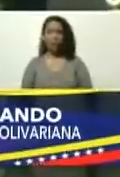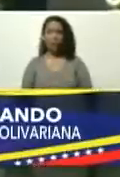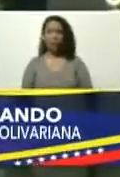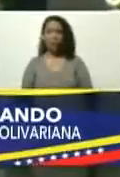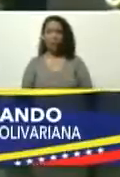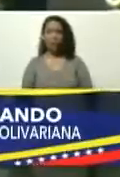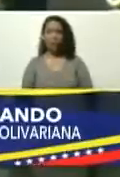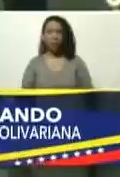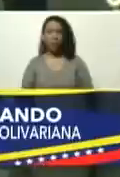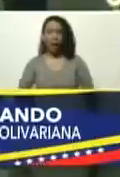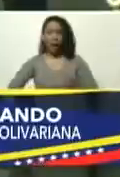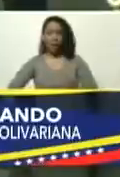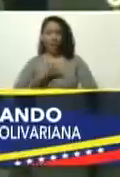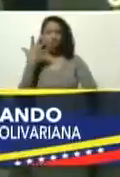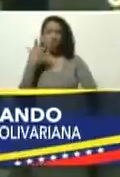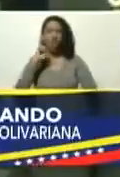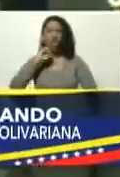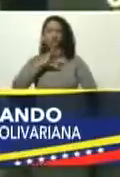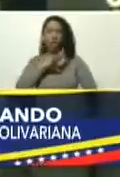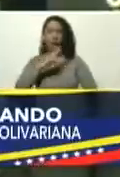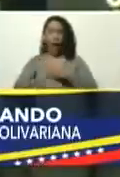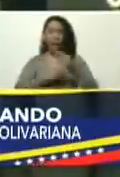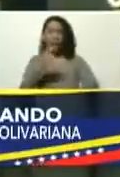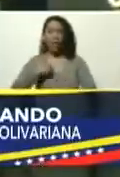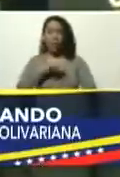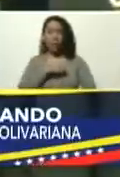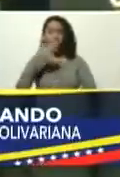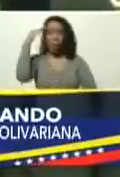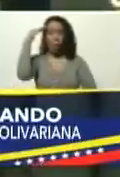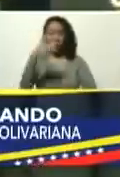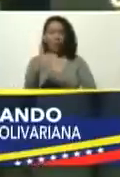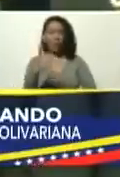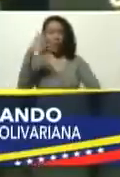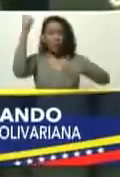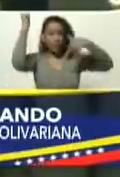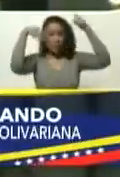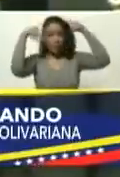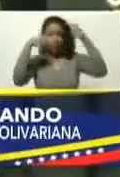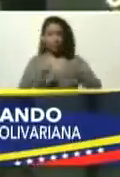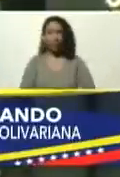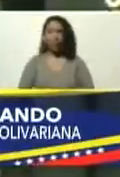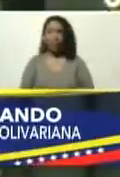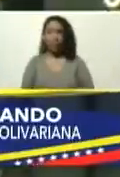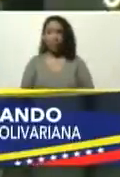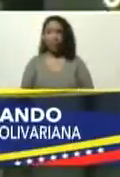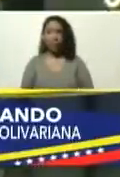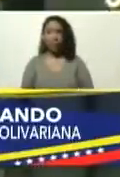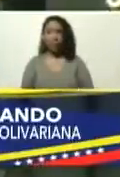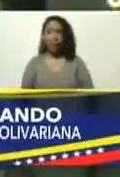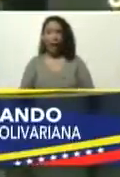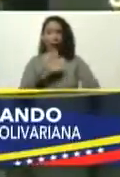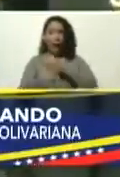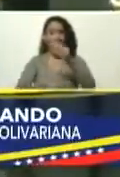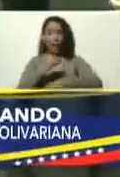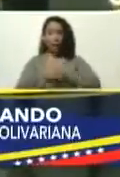y la refundación histórica hecha por nuestro comandante Hugo Chávez ha